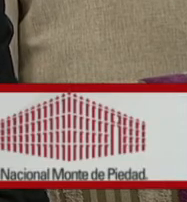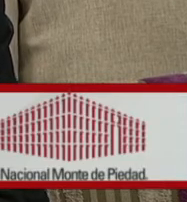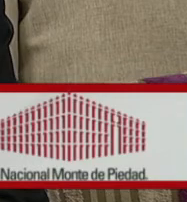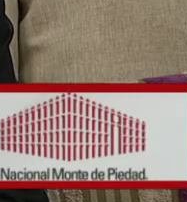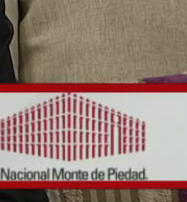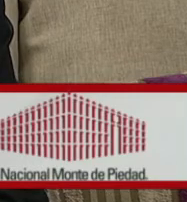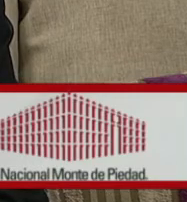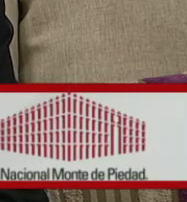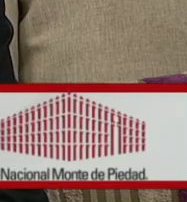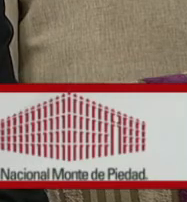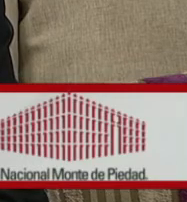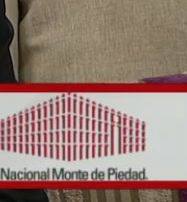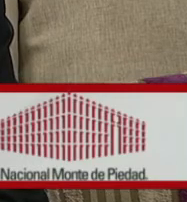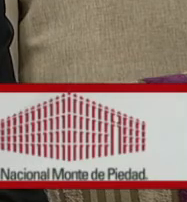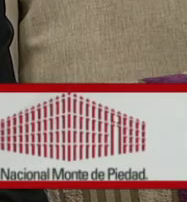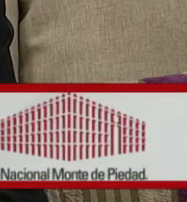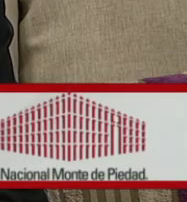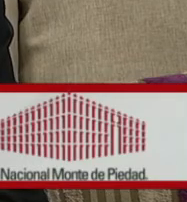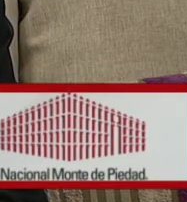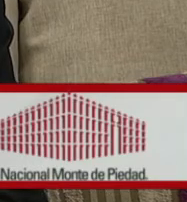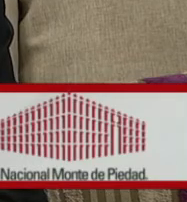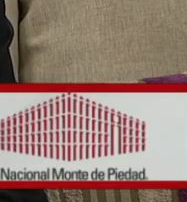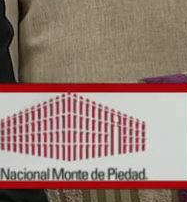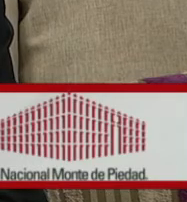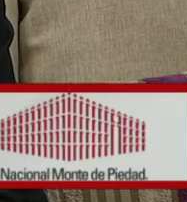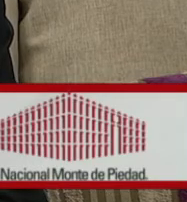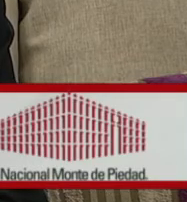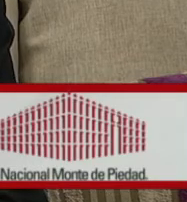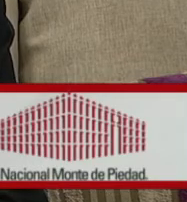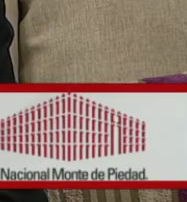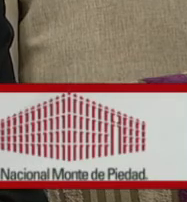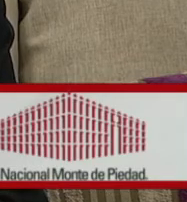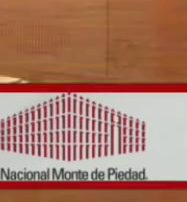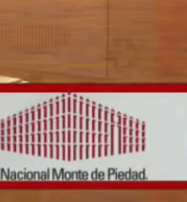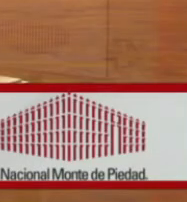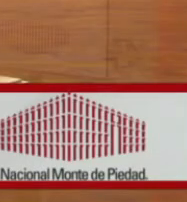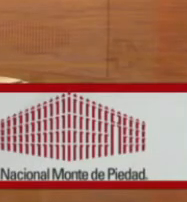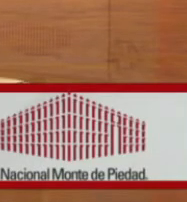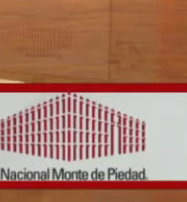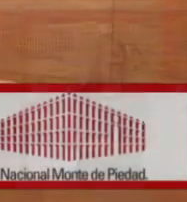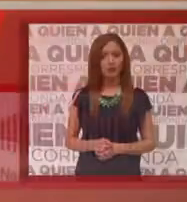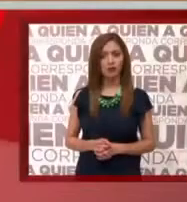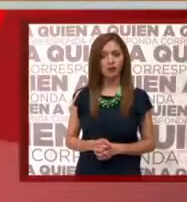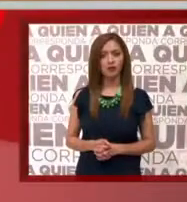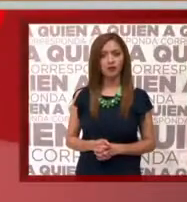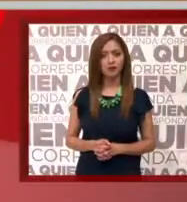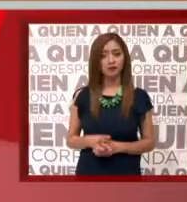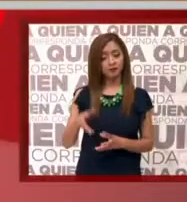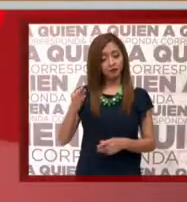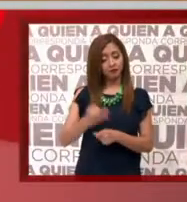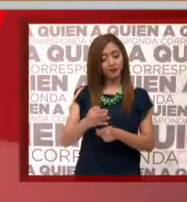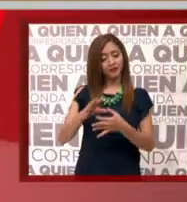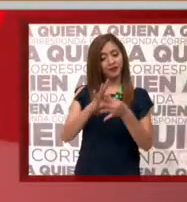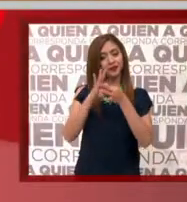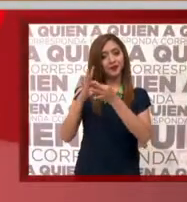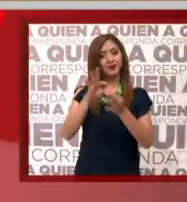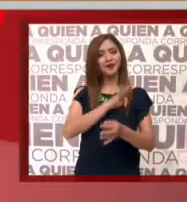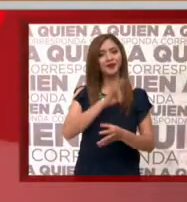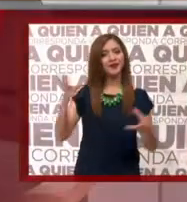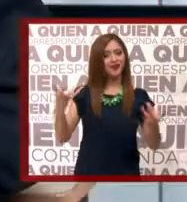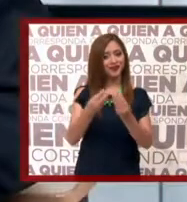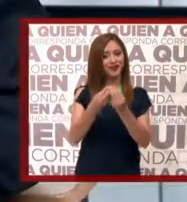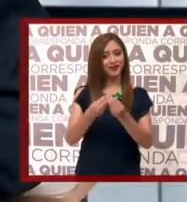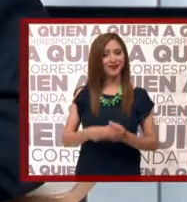sumar a este décimo movimiento a favor de la Cruz Roja. Apóyennos, donen. Y unidos, todos hacemos más. Así